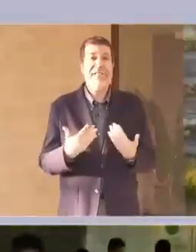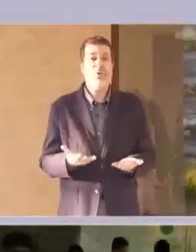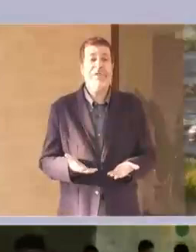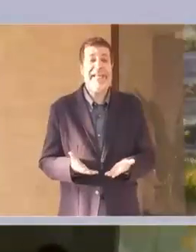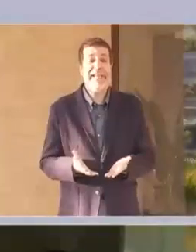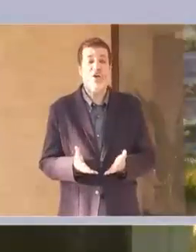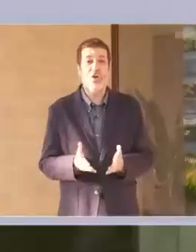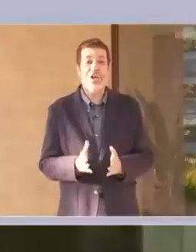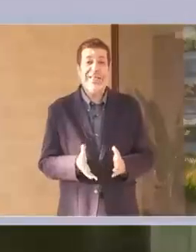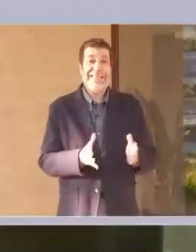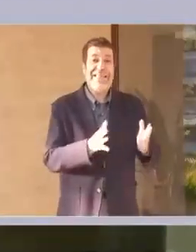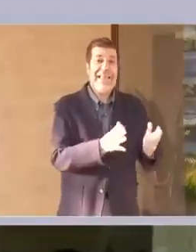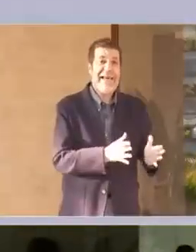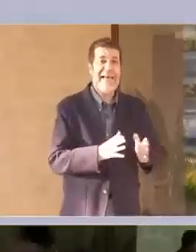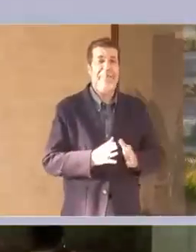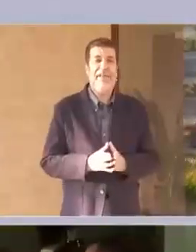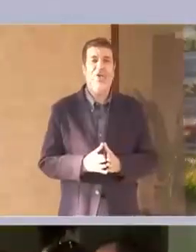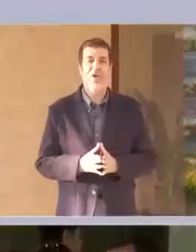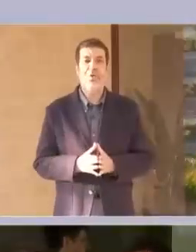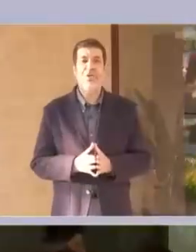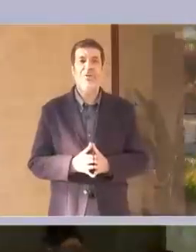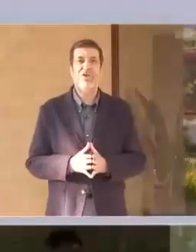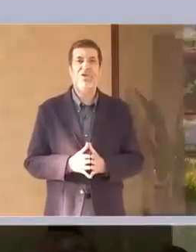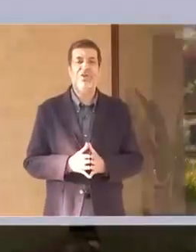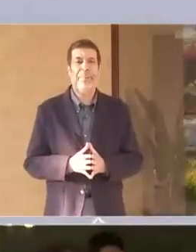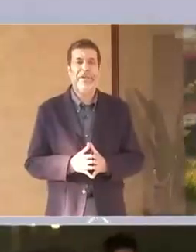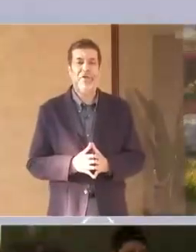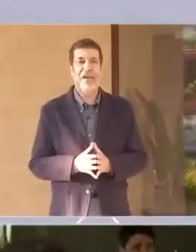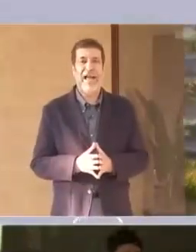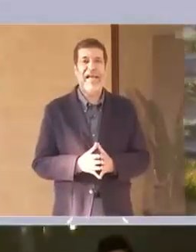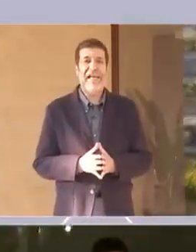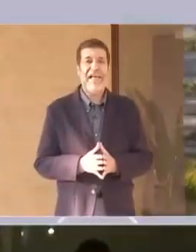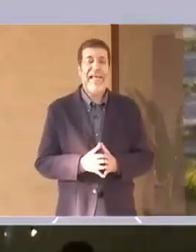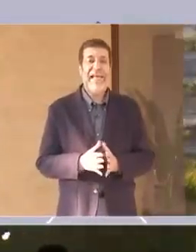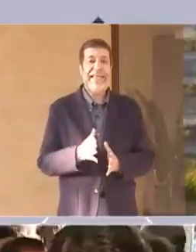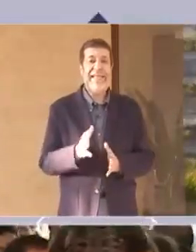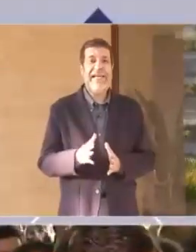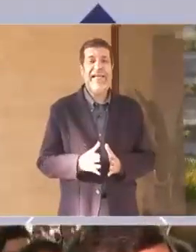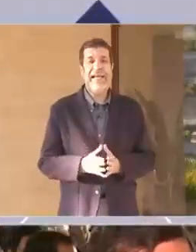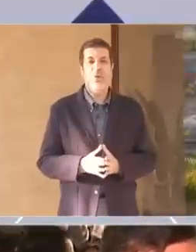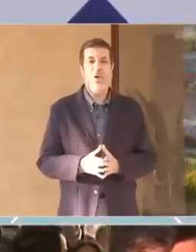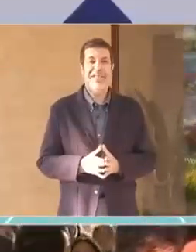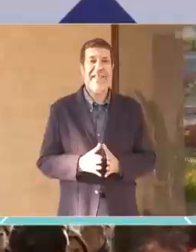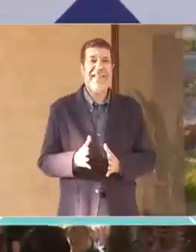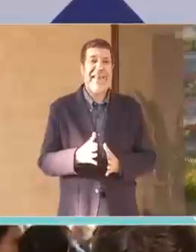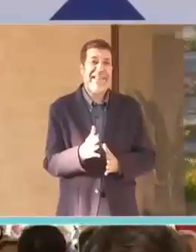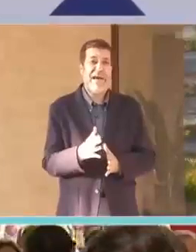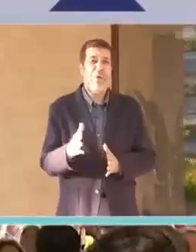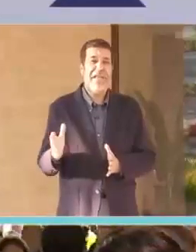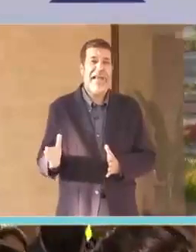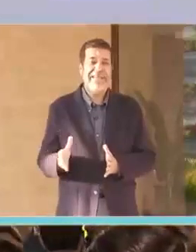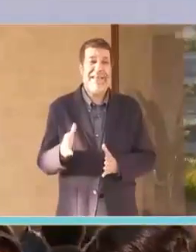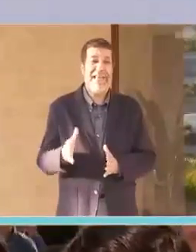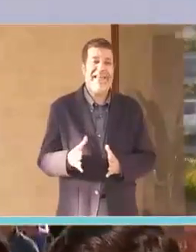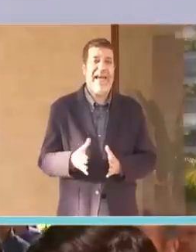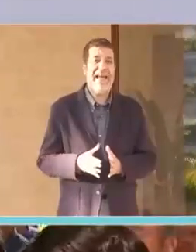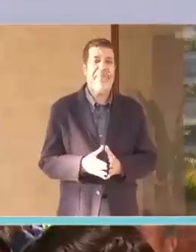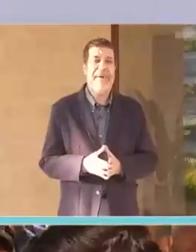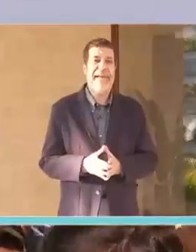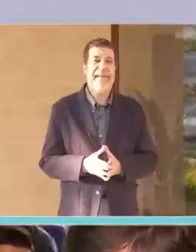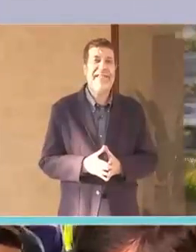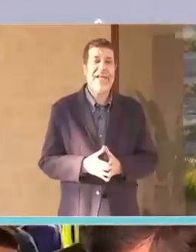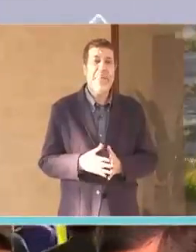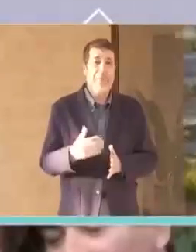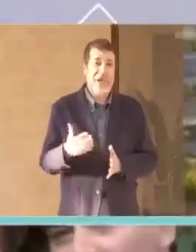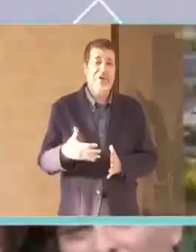está cometiendo un delito. Sí, respecto de su situación personal, él tiene una serie de aristas jurídicas abiertas